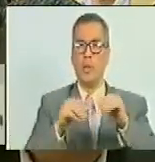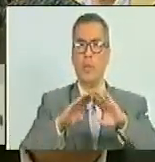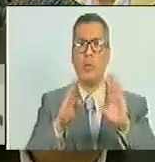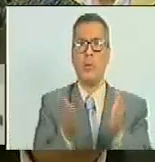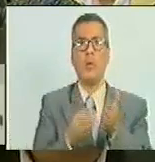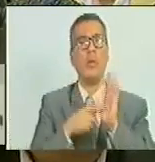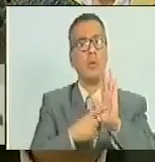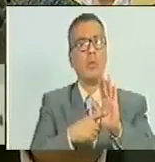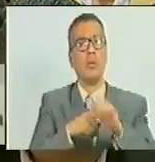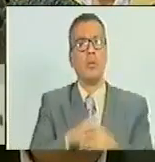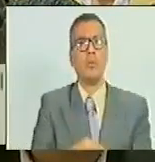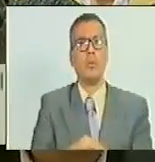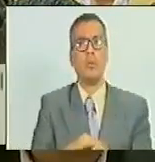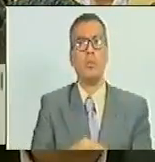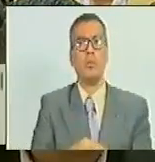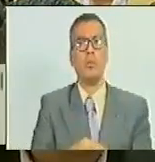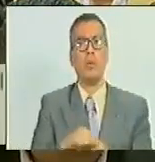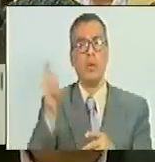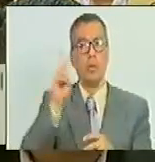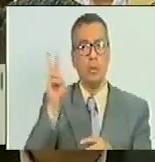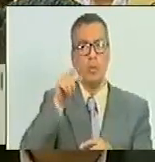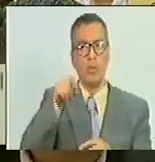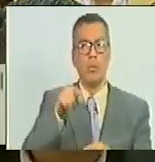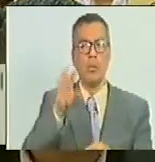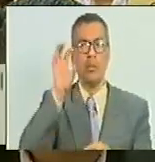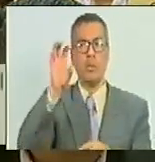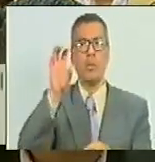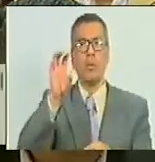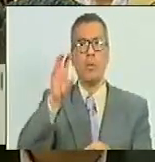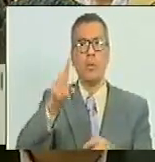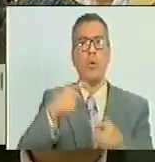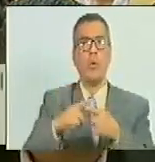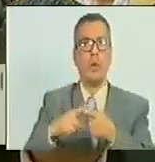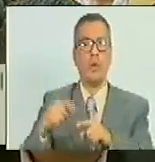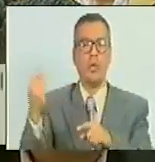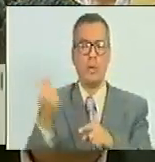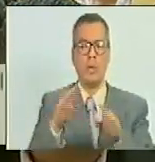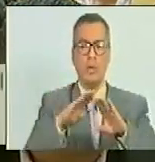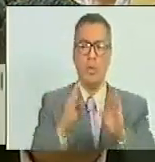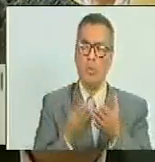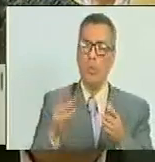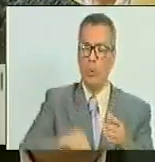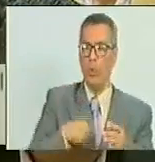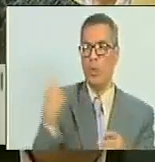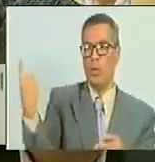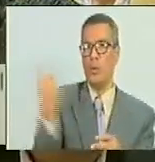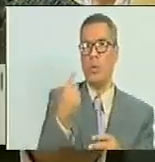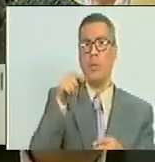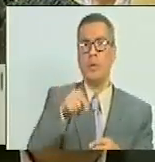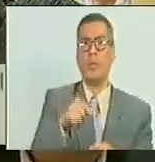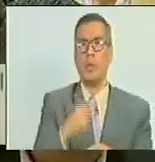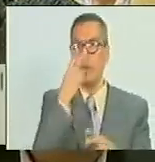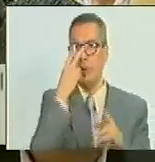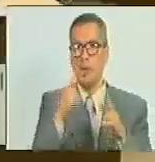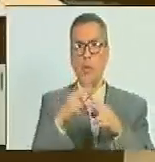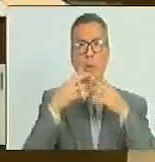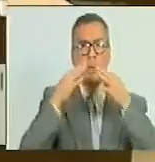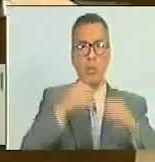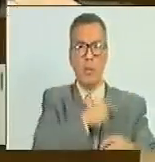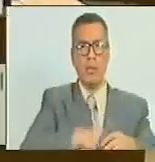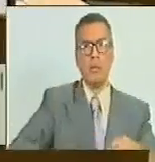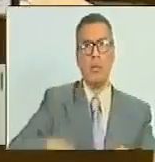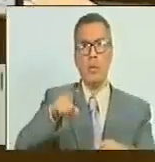y presentando a Venezuela como un país al que cualquier ciudadano del mundo puede venir. Esta visita del presidente Maduro